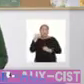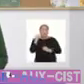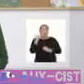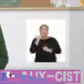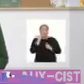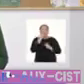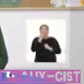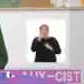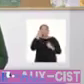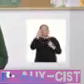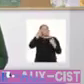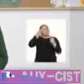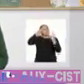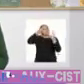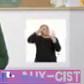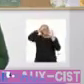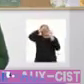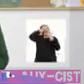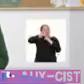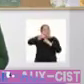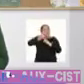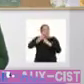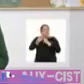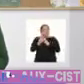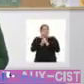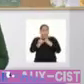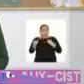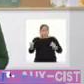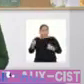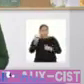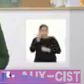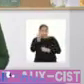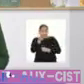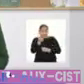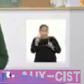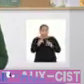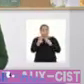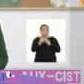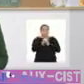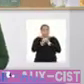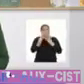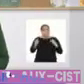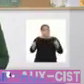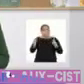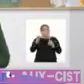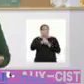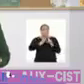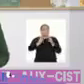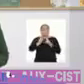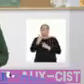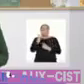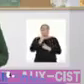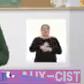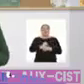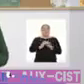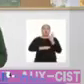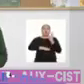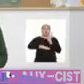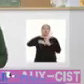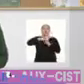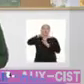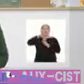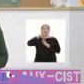algunas de nuestras aspiraciones son independencia económica y social o nuestro desarrollo profesional y laboral.